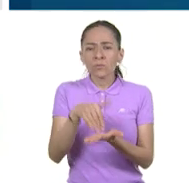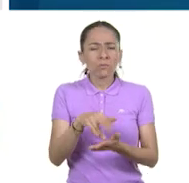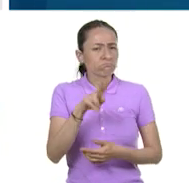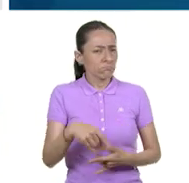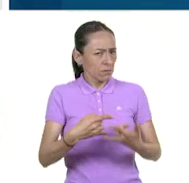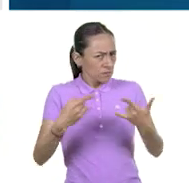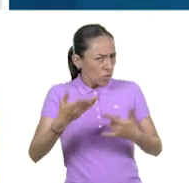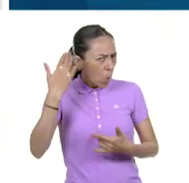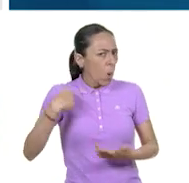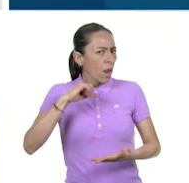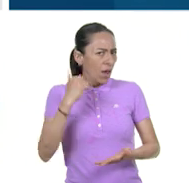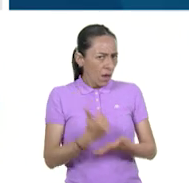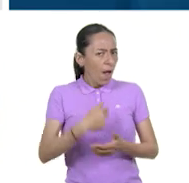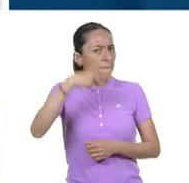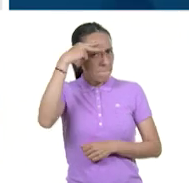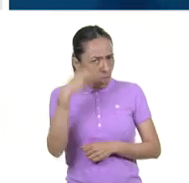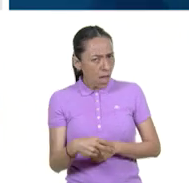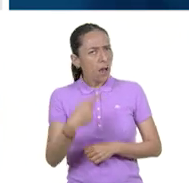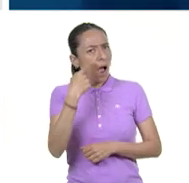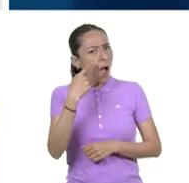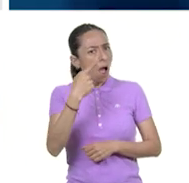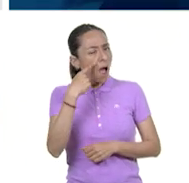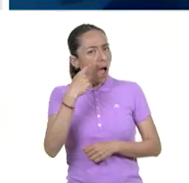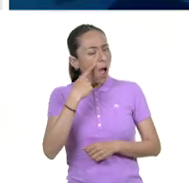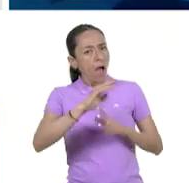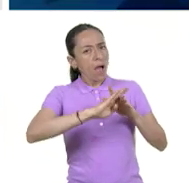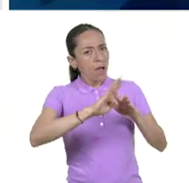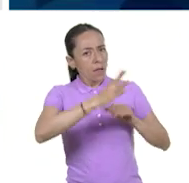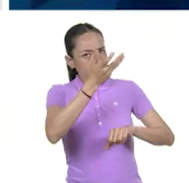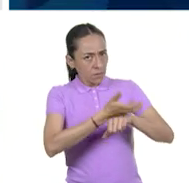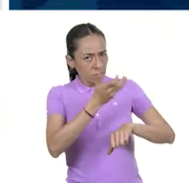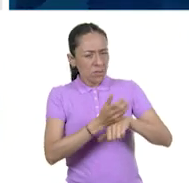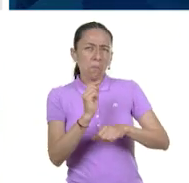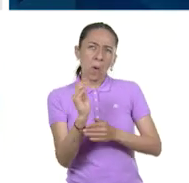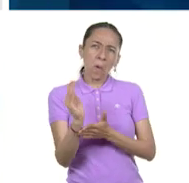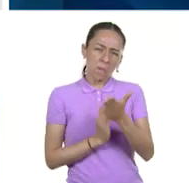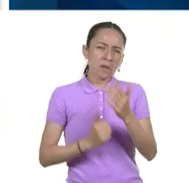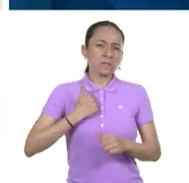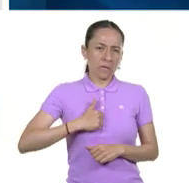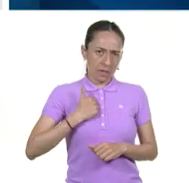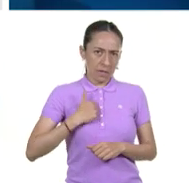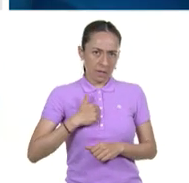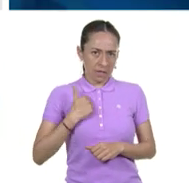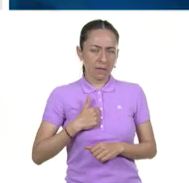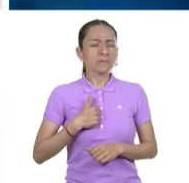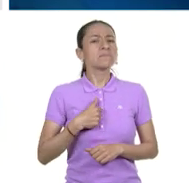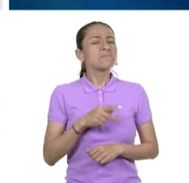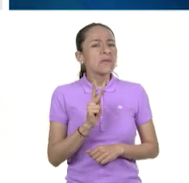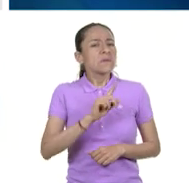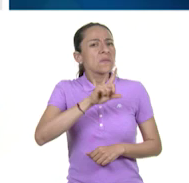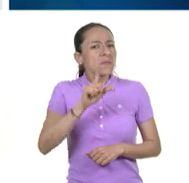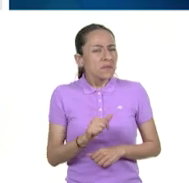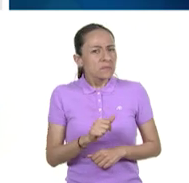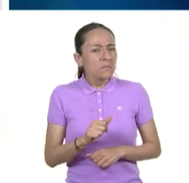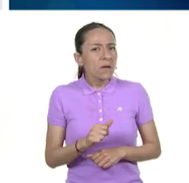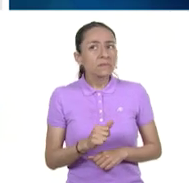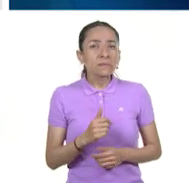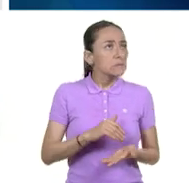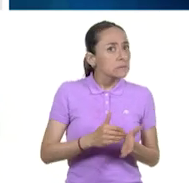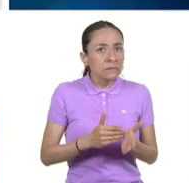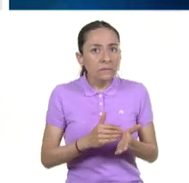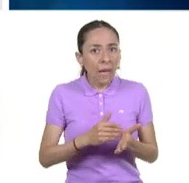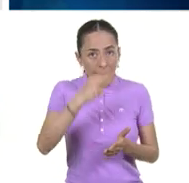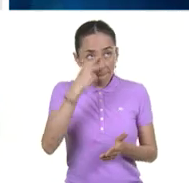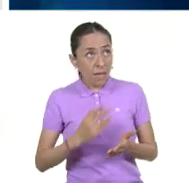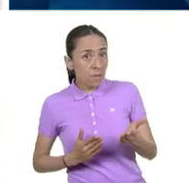mucha migración de México hacia Estados Unidos y menor medida hacia Canadá. Hay cada vez menos migración irregular de México hacia